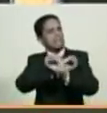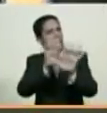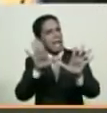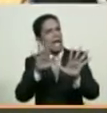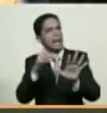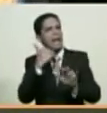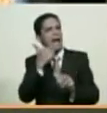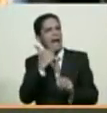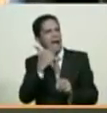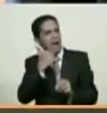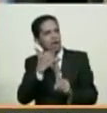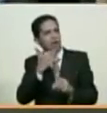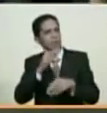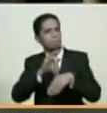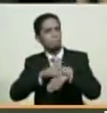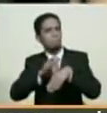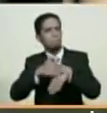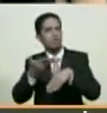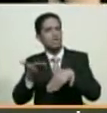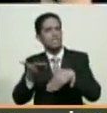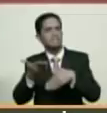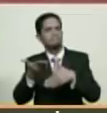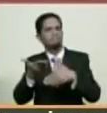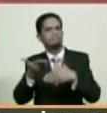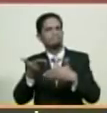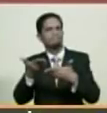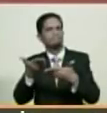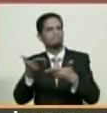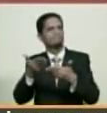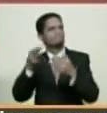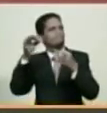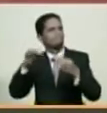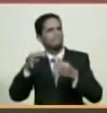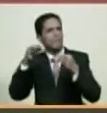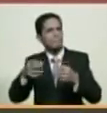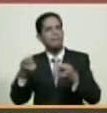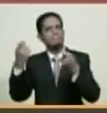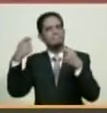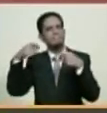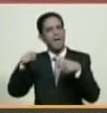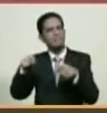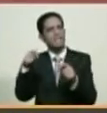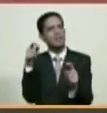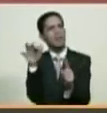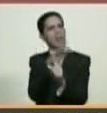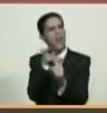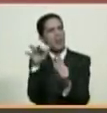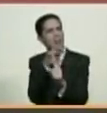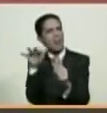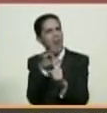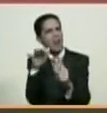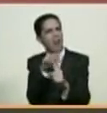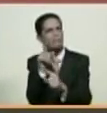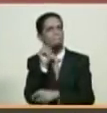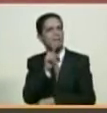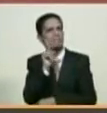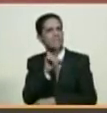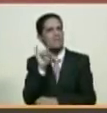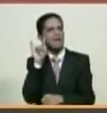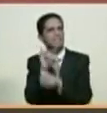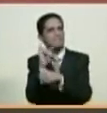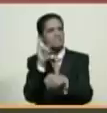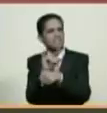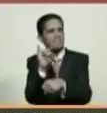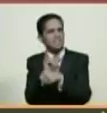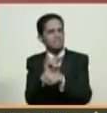supuesto de manera persistente, de manera permanente, intentan sembrarse fake news, falsas noticias,